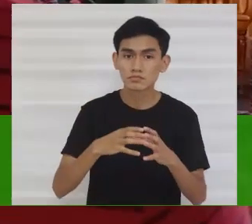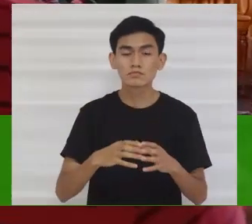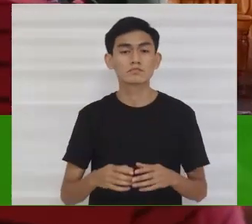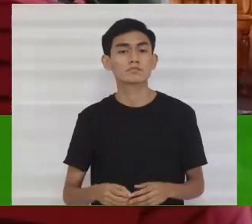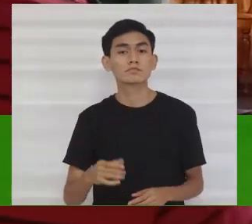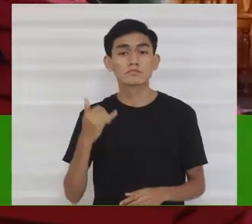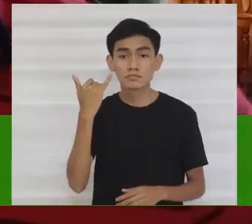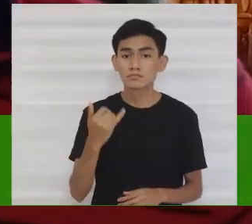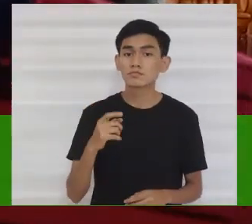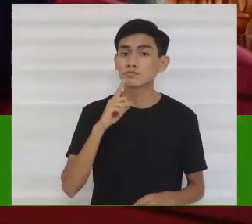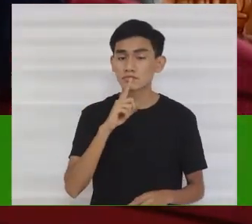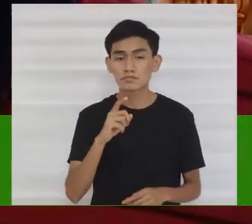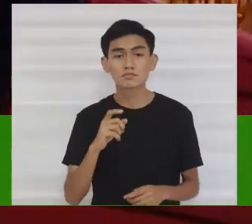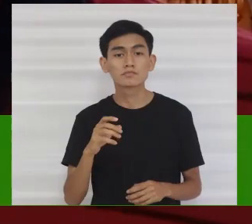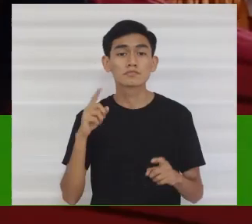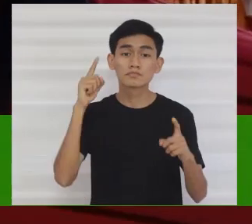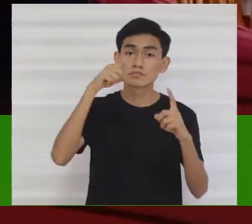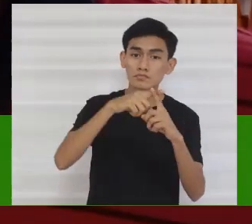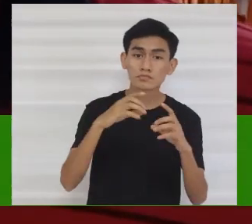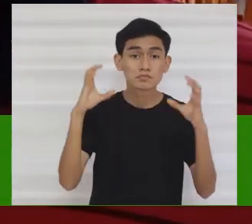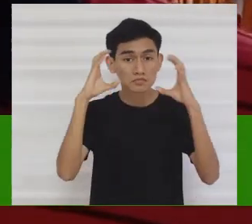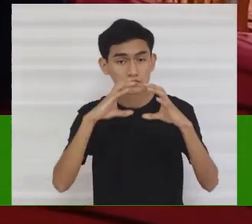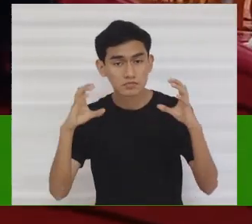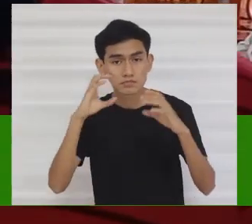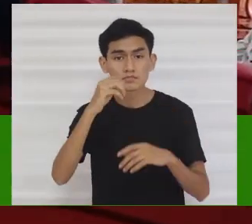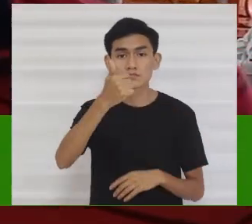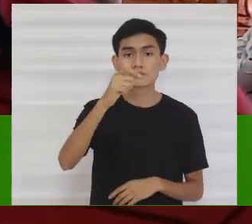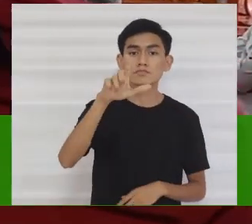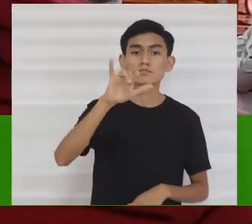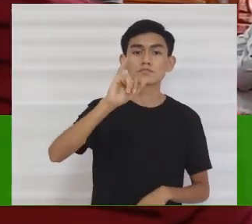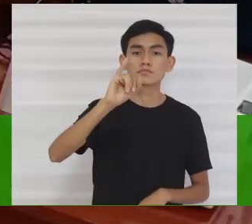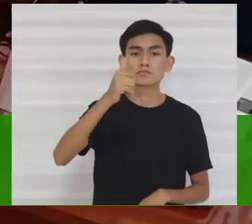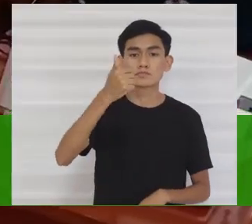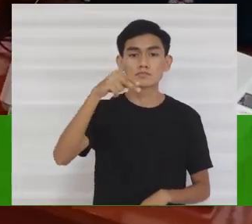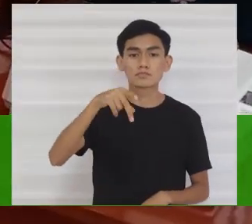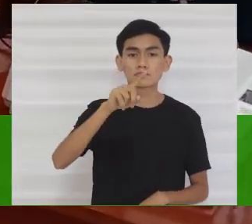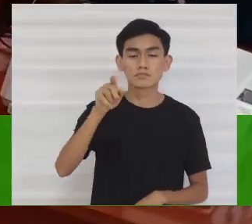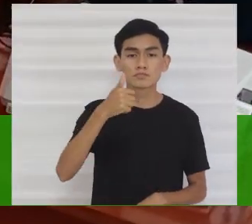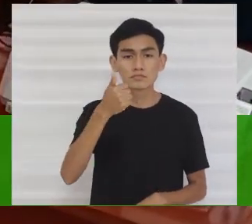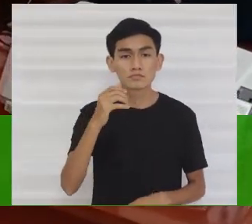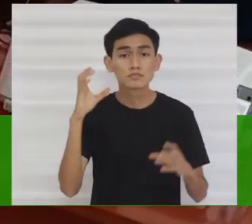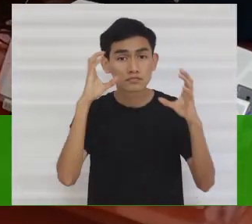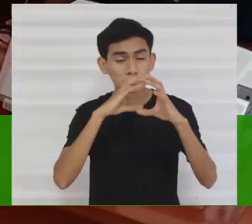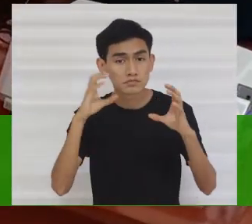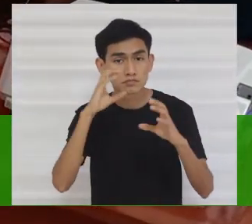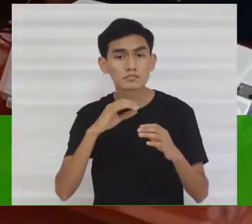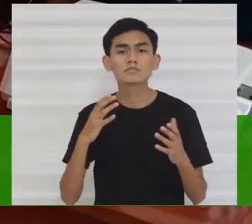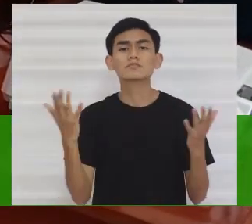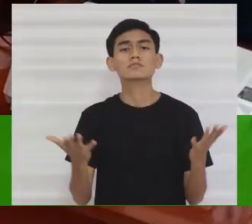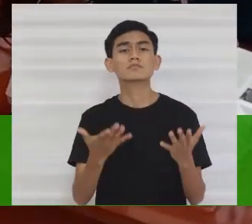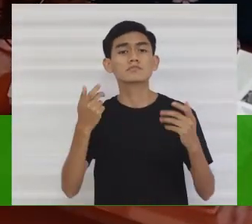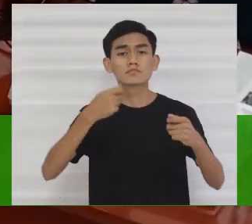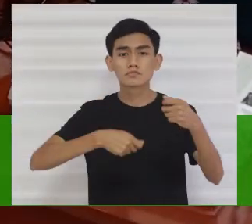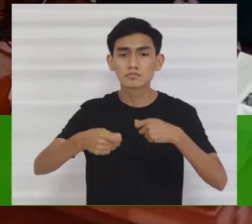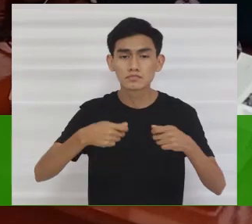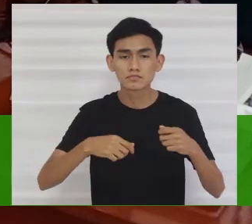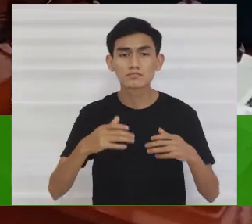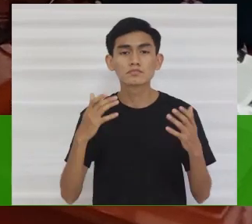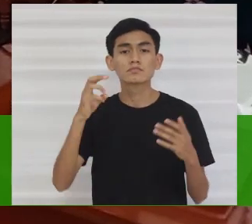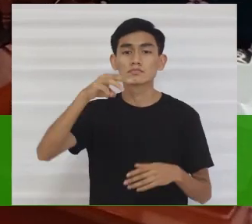Mercado. Es con el fin de buscar alianzas, de buscar mercado para los emprendimientos. Busquen, por ejemplo, acá